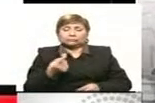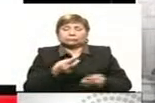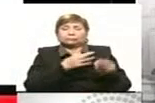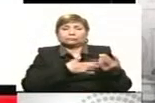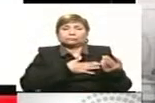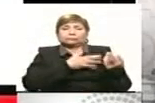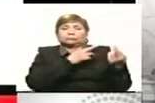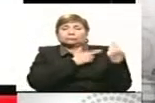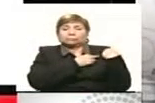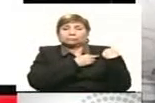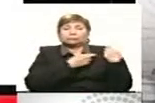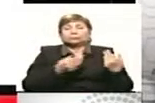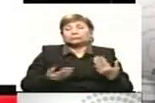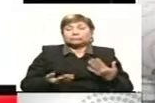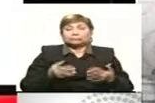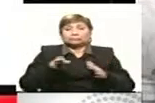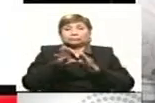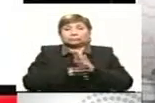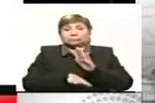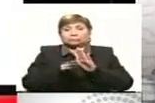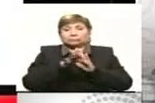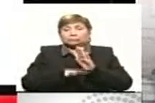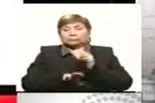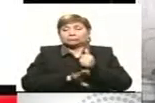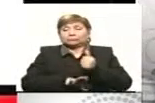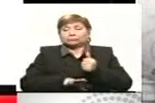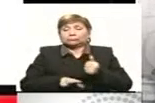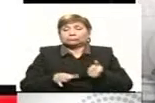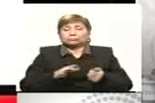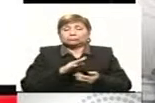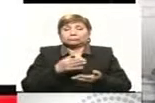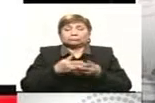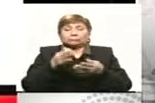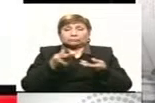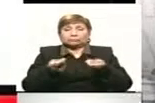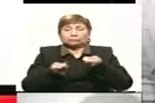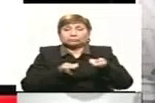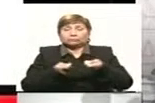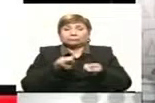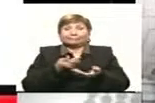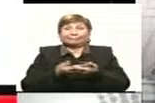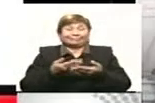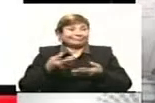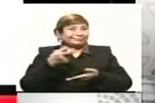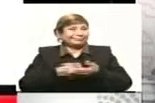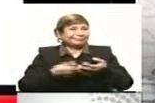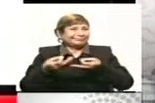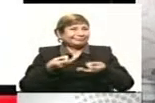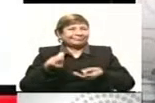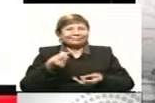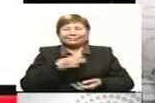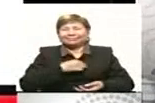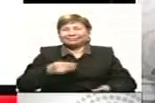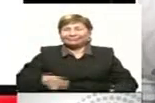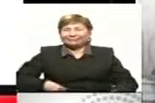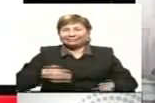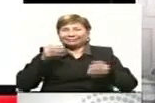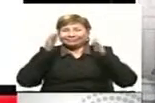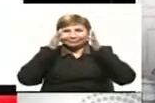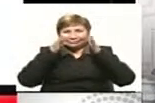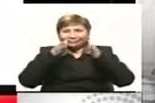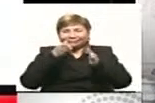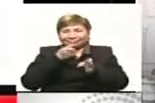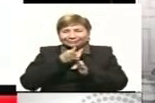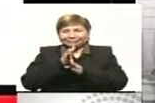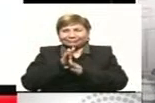está estrictamente bajo, ¿no es cierto?, la administración del Ministerio de Economía y Finanzas, este es el presupuesto que está directamente